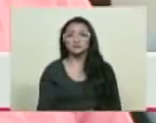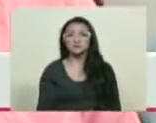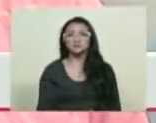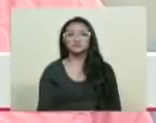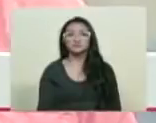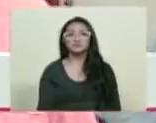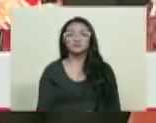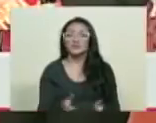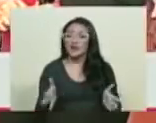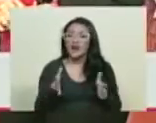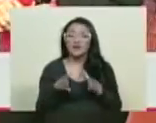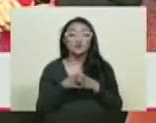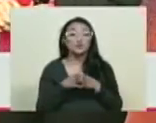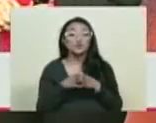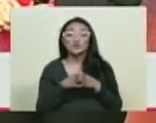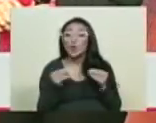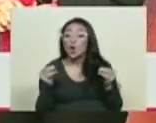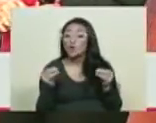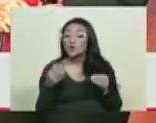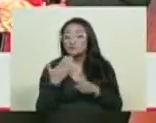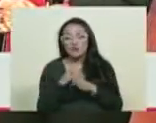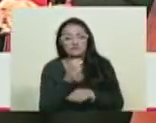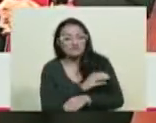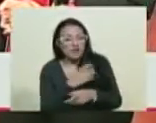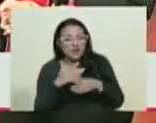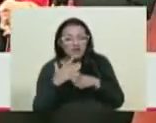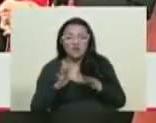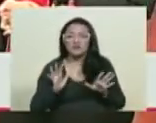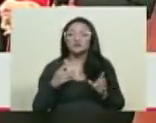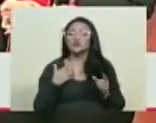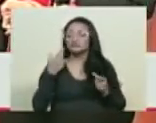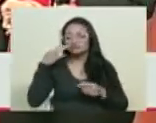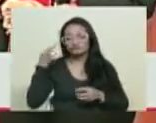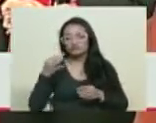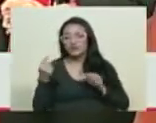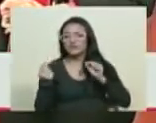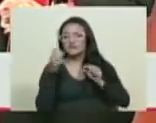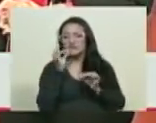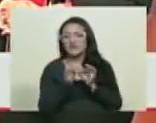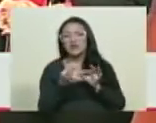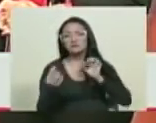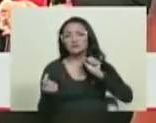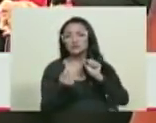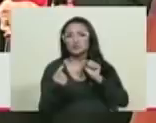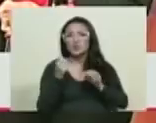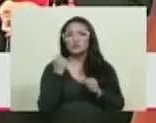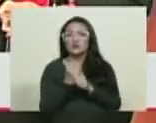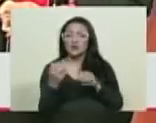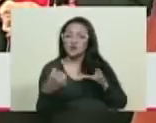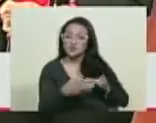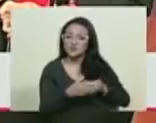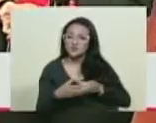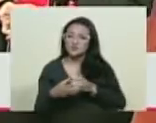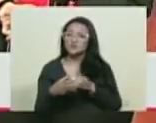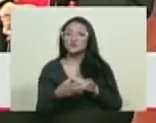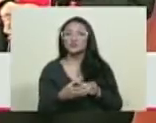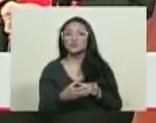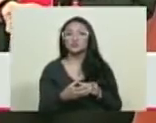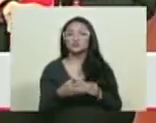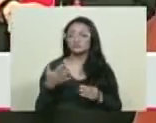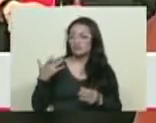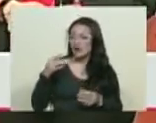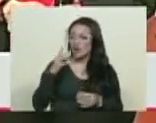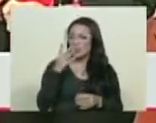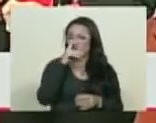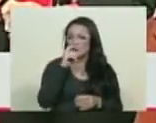con todos todos yo creo en el diálogo creo en la palabra creo en el trabajo conjunto lo hice hace cuatro